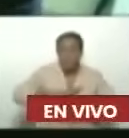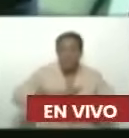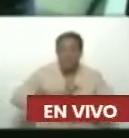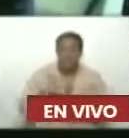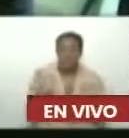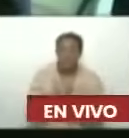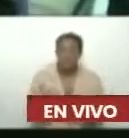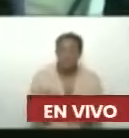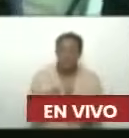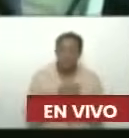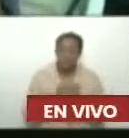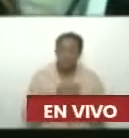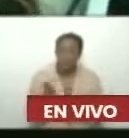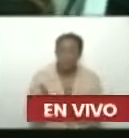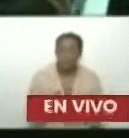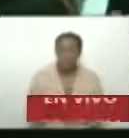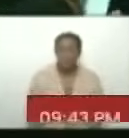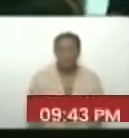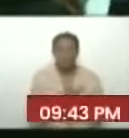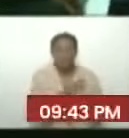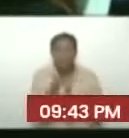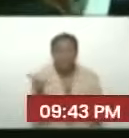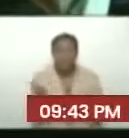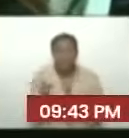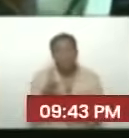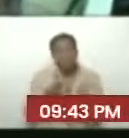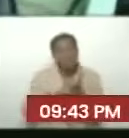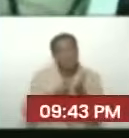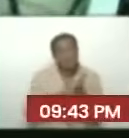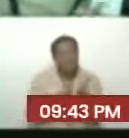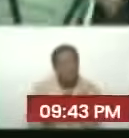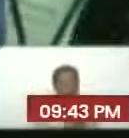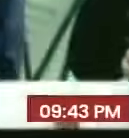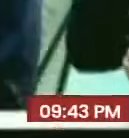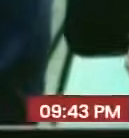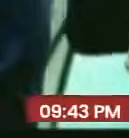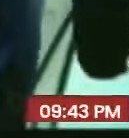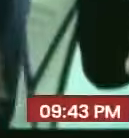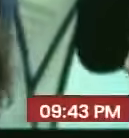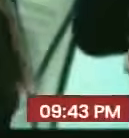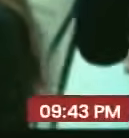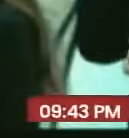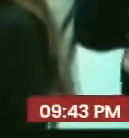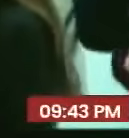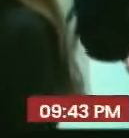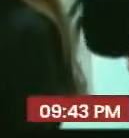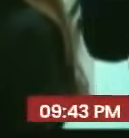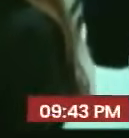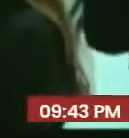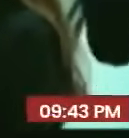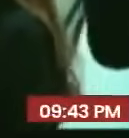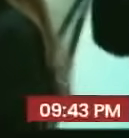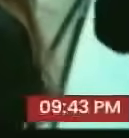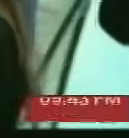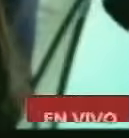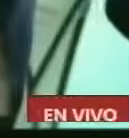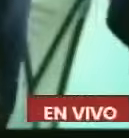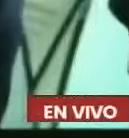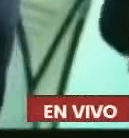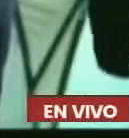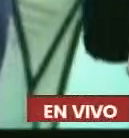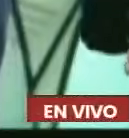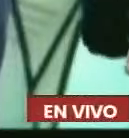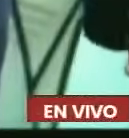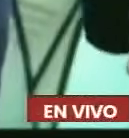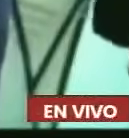las gratitudes que les podamos otorgar. La verdad que, volviendo a lo que dijo mi compañero, no es la primera vez que estamos en un modelo de Naciones Unidas. Nos ha